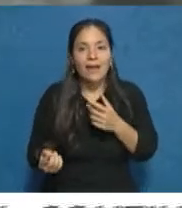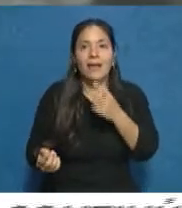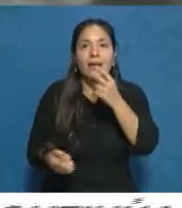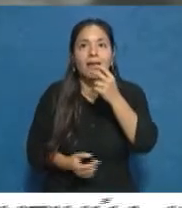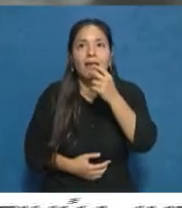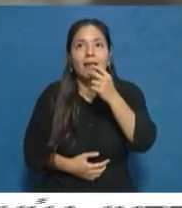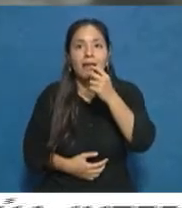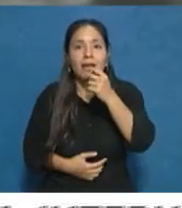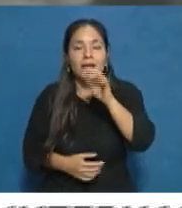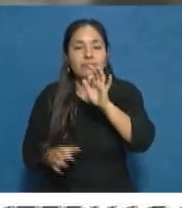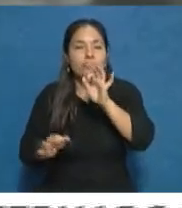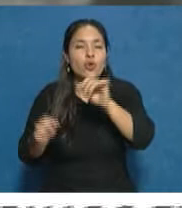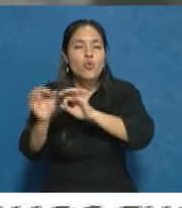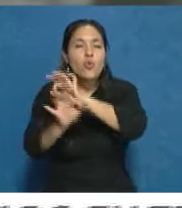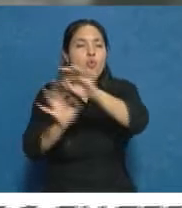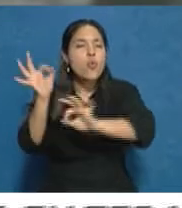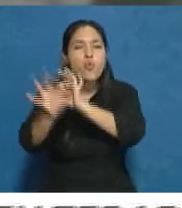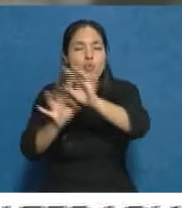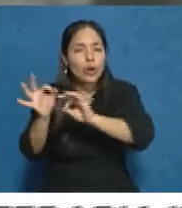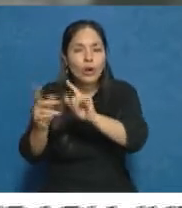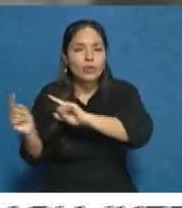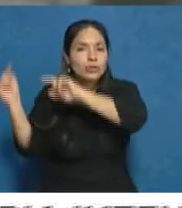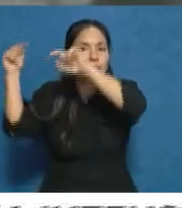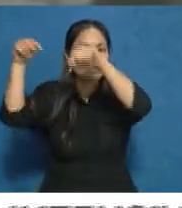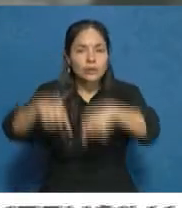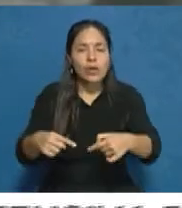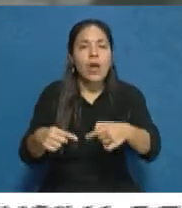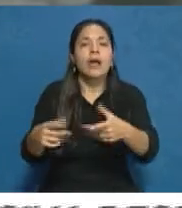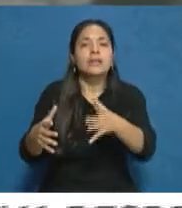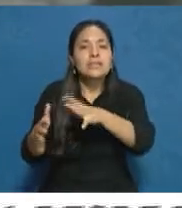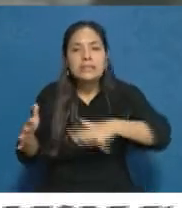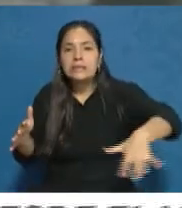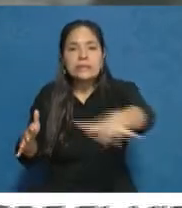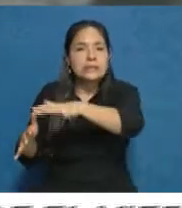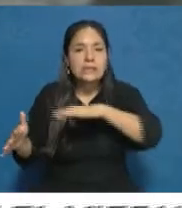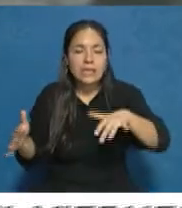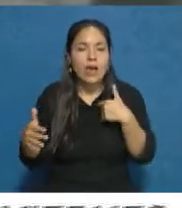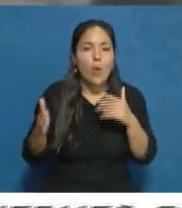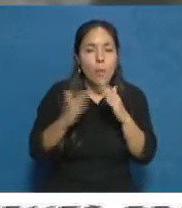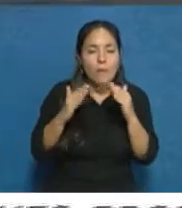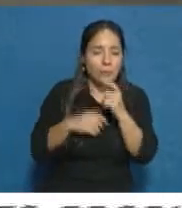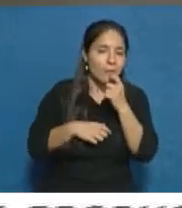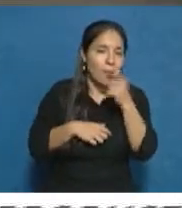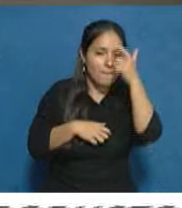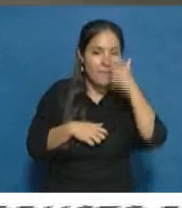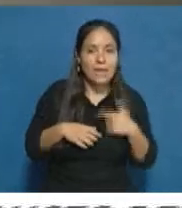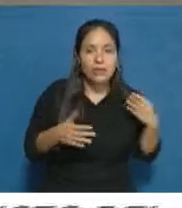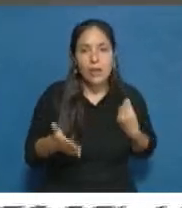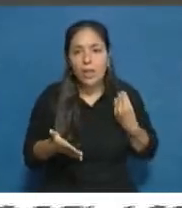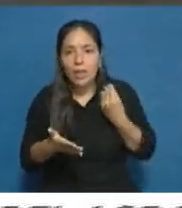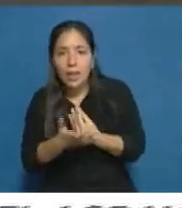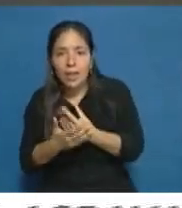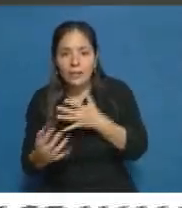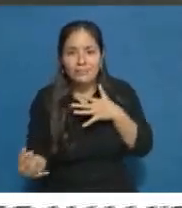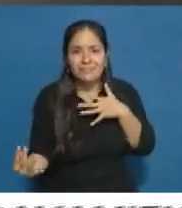la atmósfera, trae efectos en el organismo y que varían dependiendo del nivel de exposición, y esto lo vimos en Chernobyl. Pero